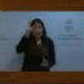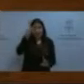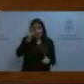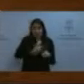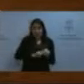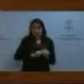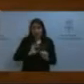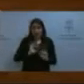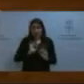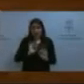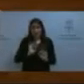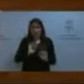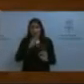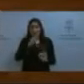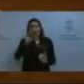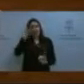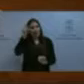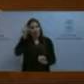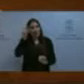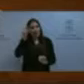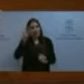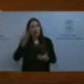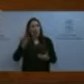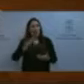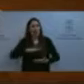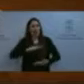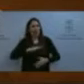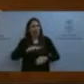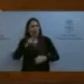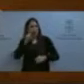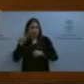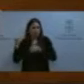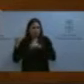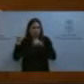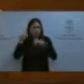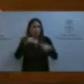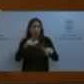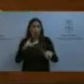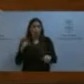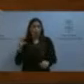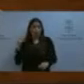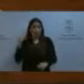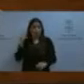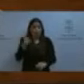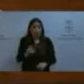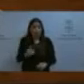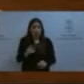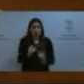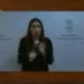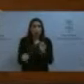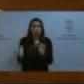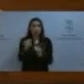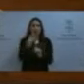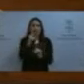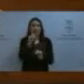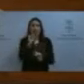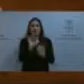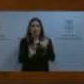porque Cabrales tiene un gran potencial turístico. En menos de 2 años ha aumentado un 20%